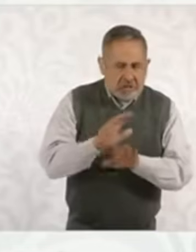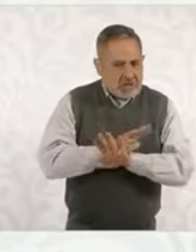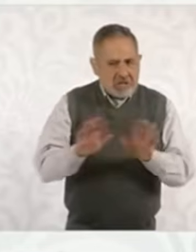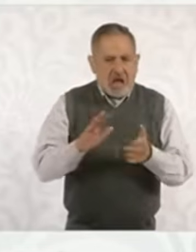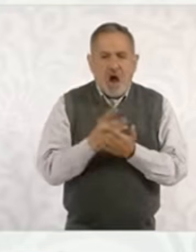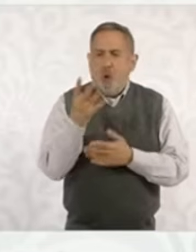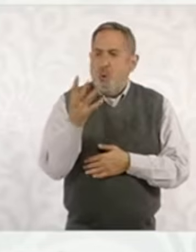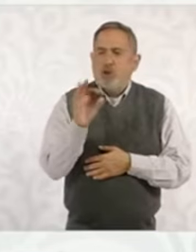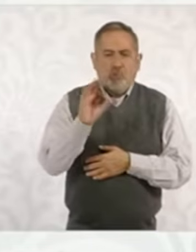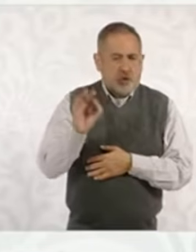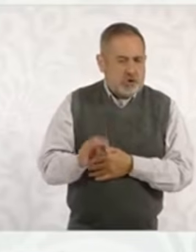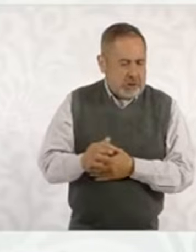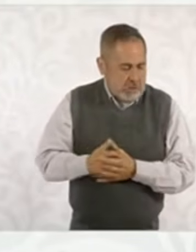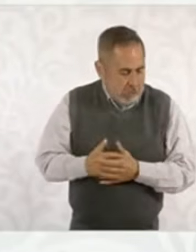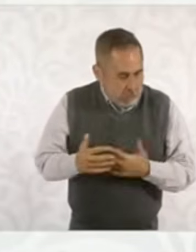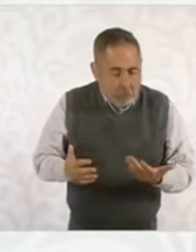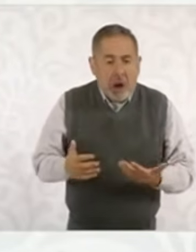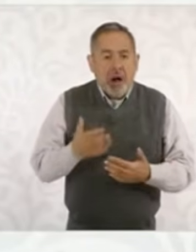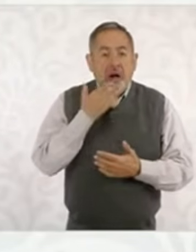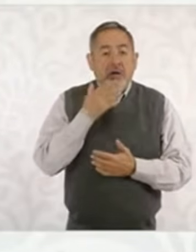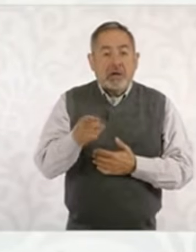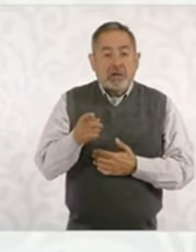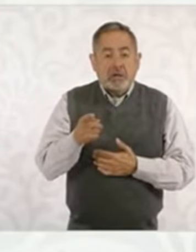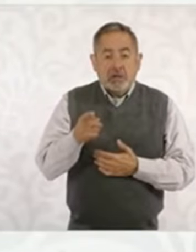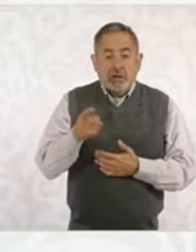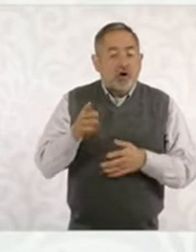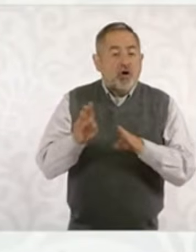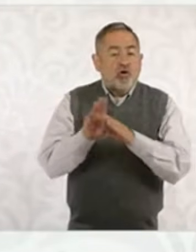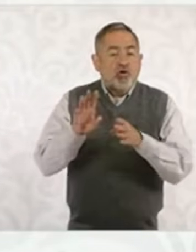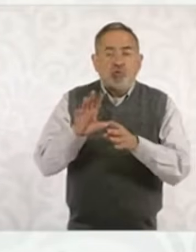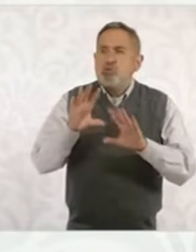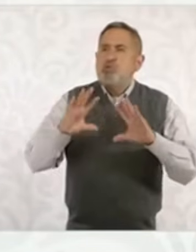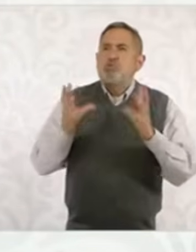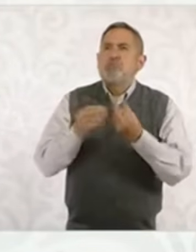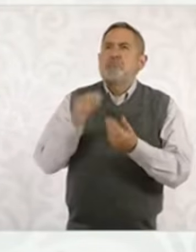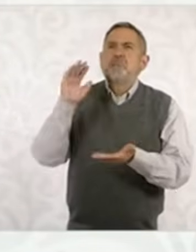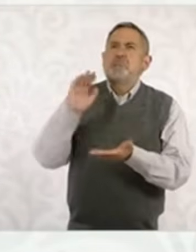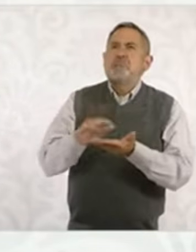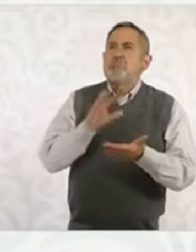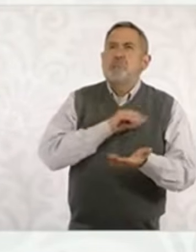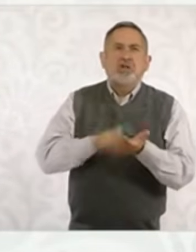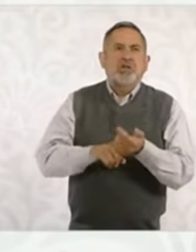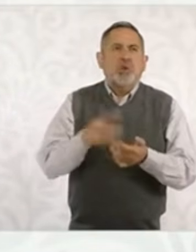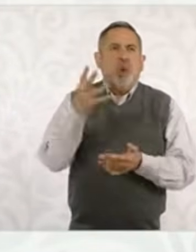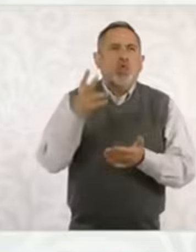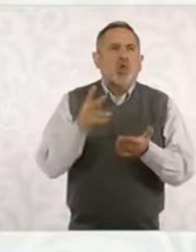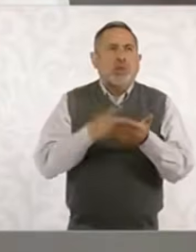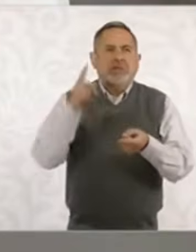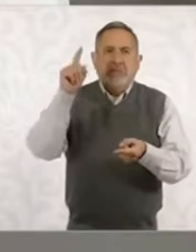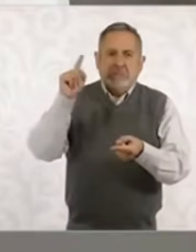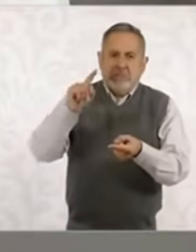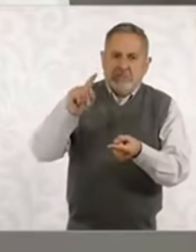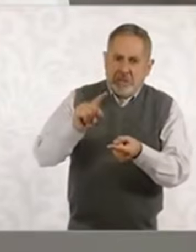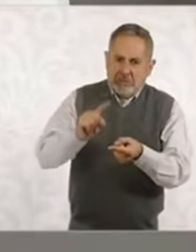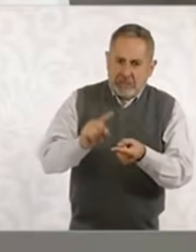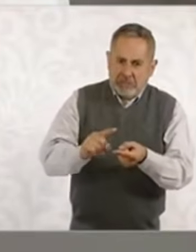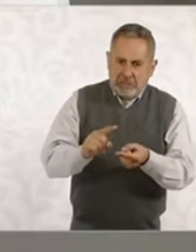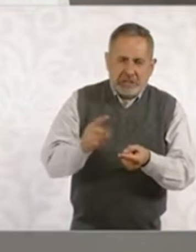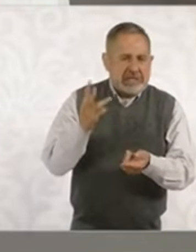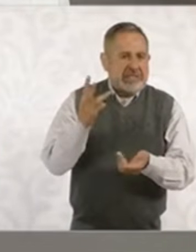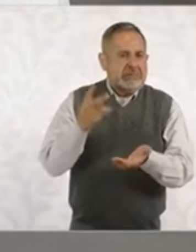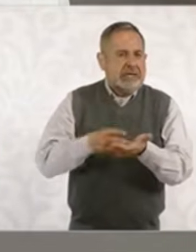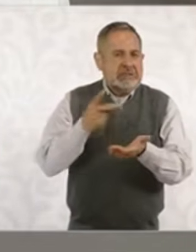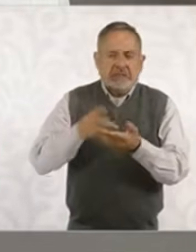al 4% y hay una reducción de casi 4 veces, poco más de 3